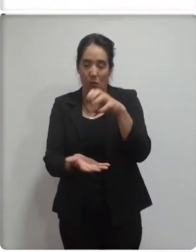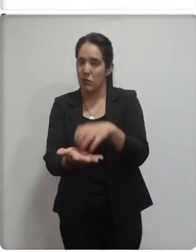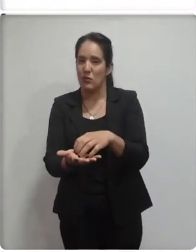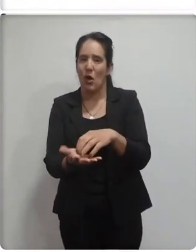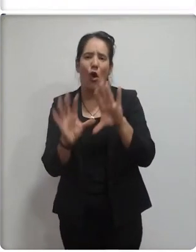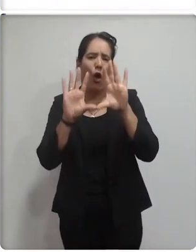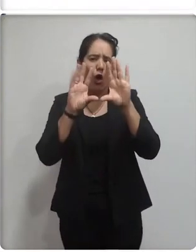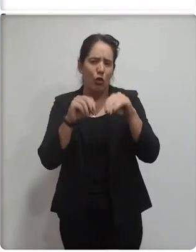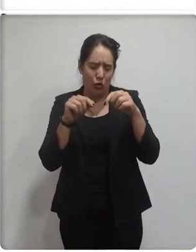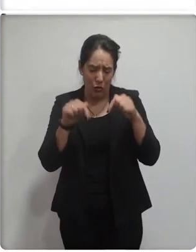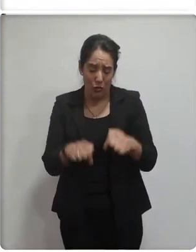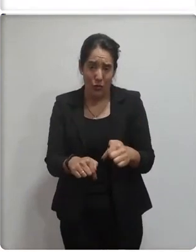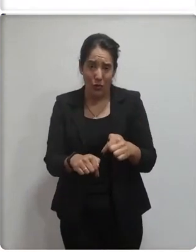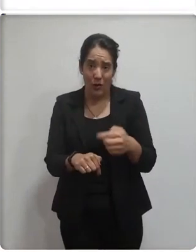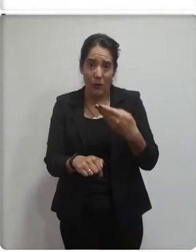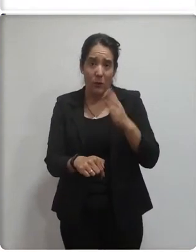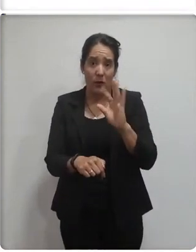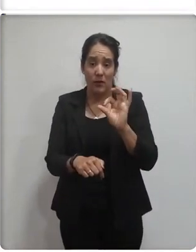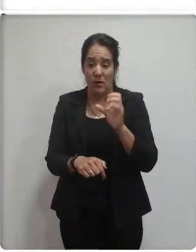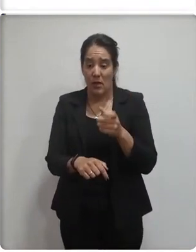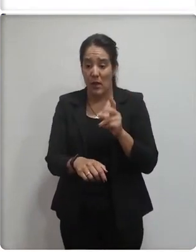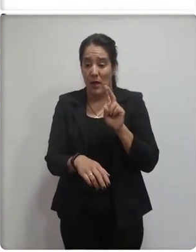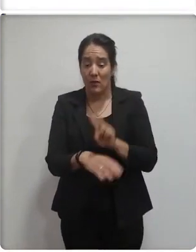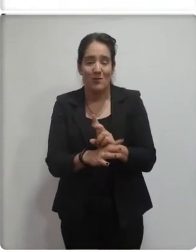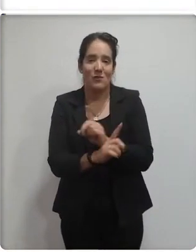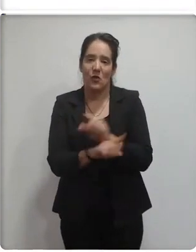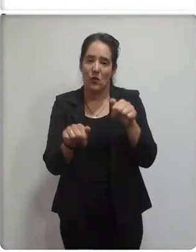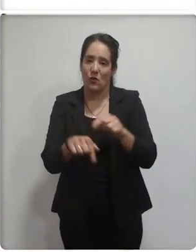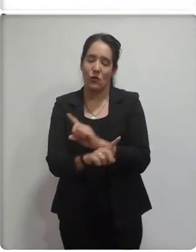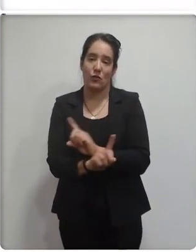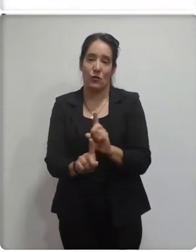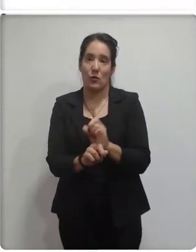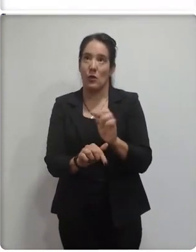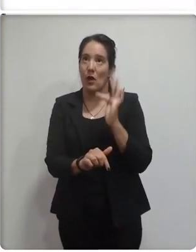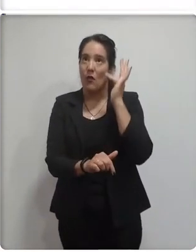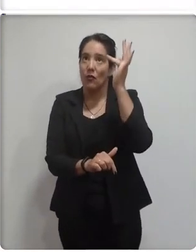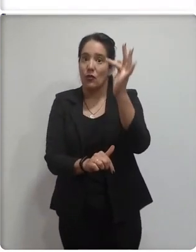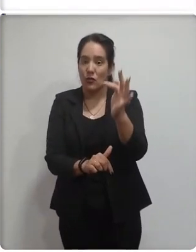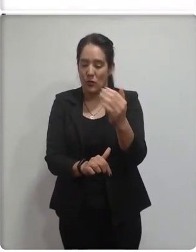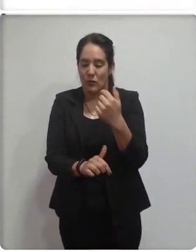todo lo que hoy se atiende en el CRENADESAR va a ser atendido en este futuro